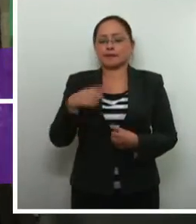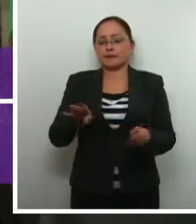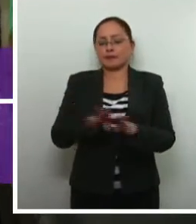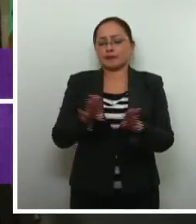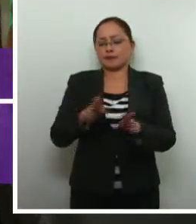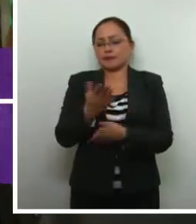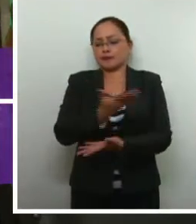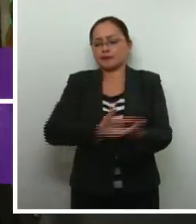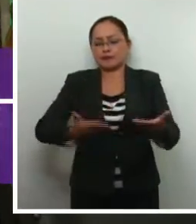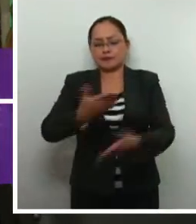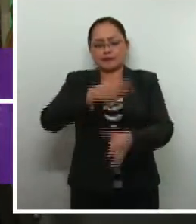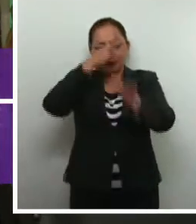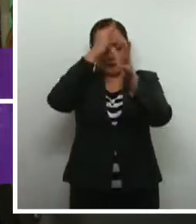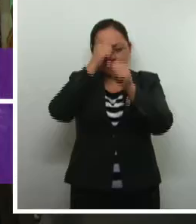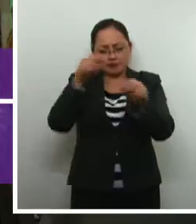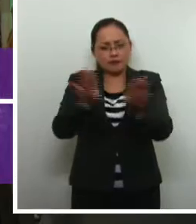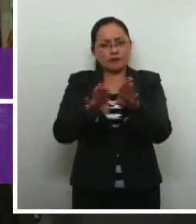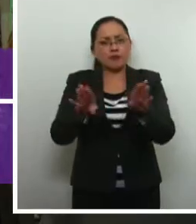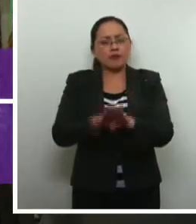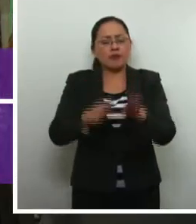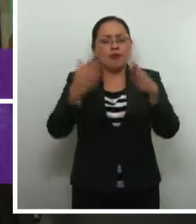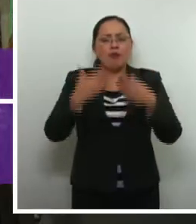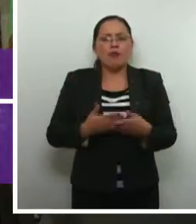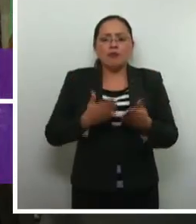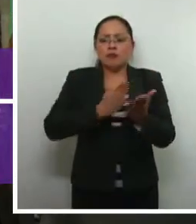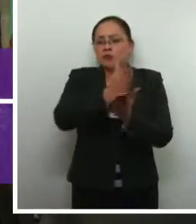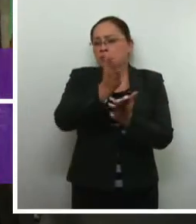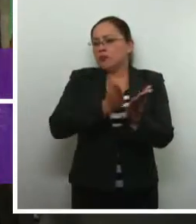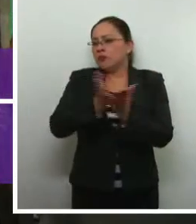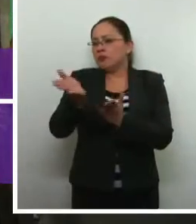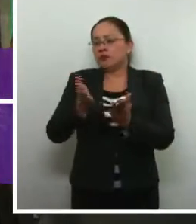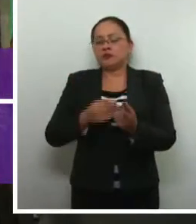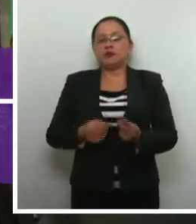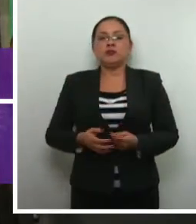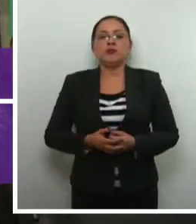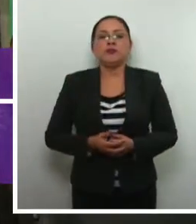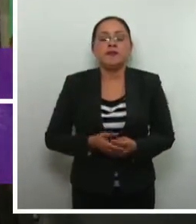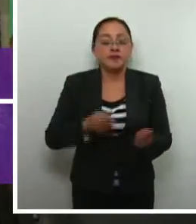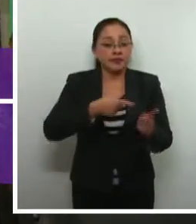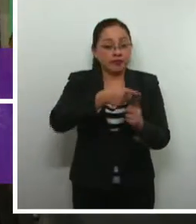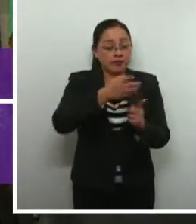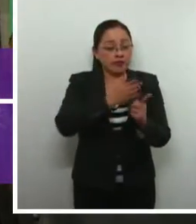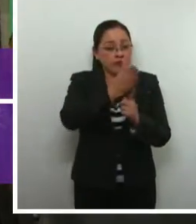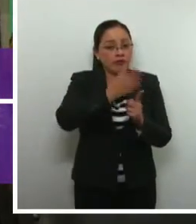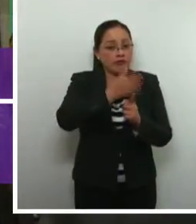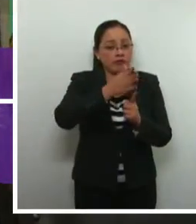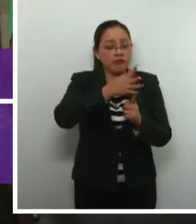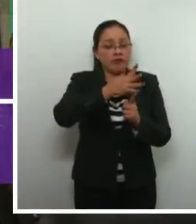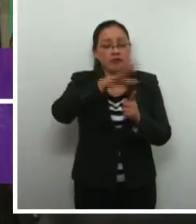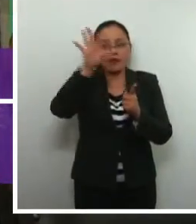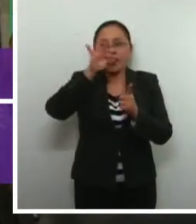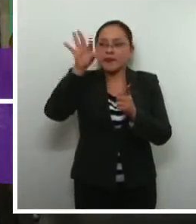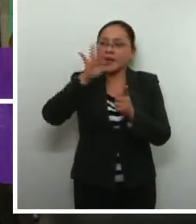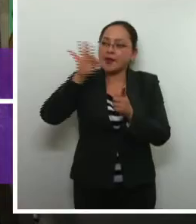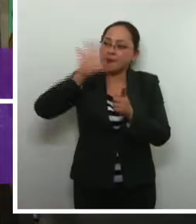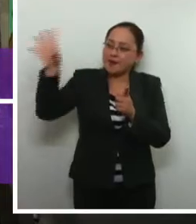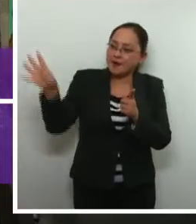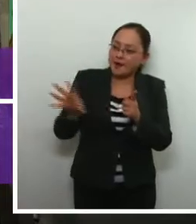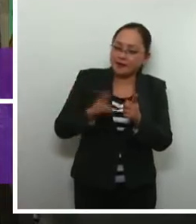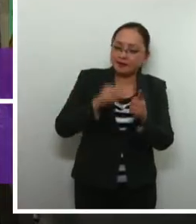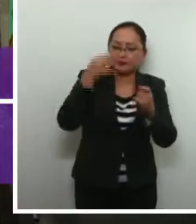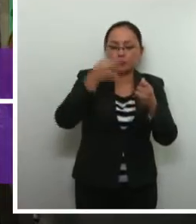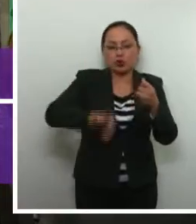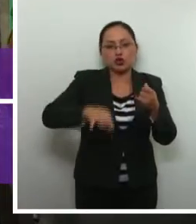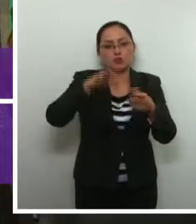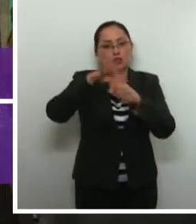ello? Una de dos. O la mega reserva se vota al final